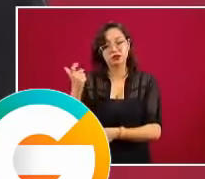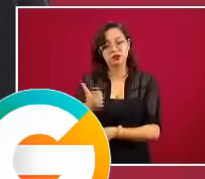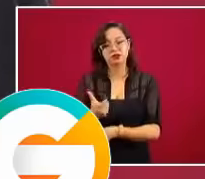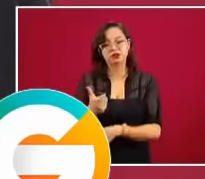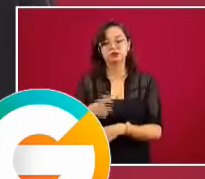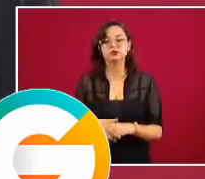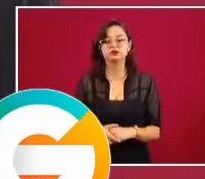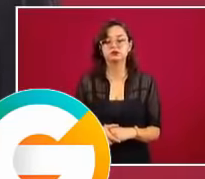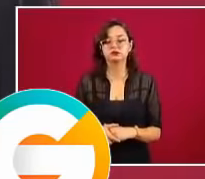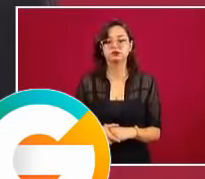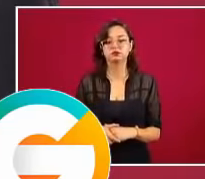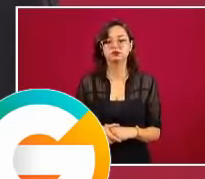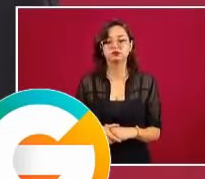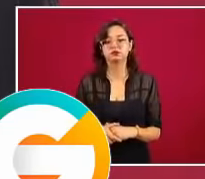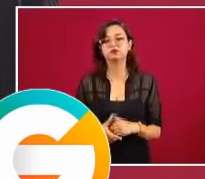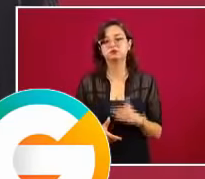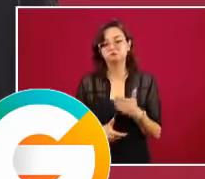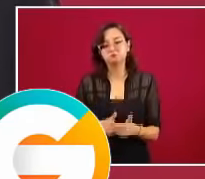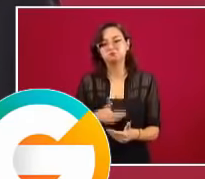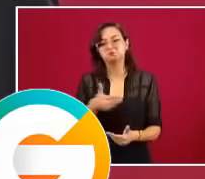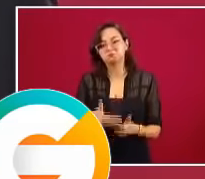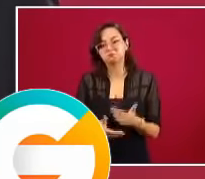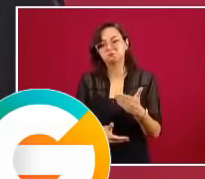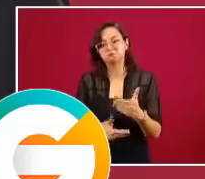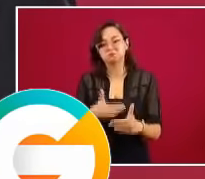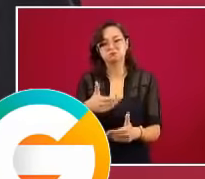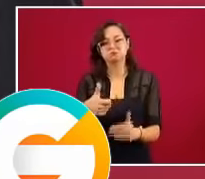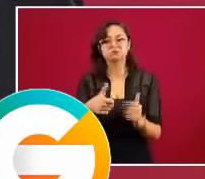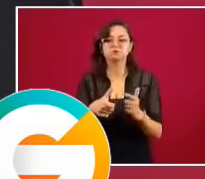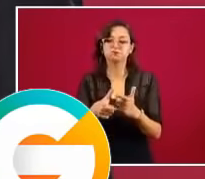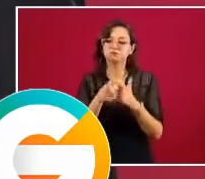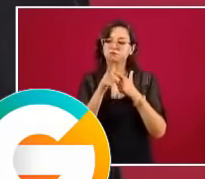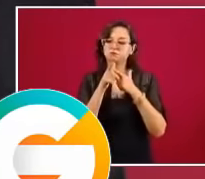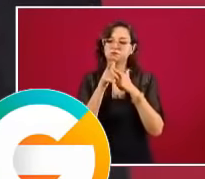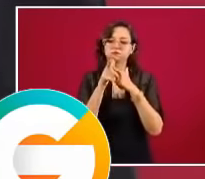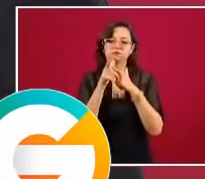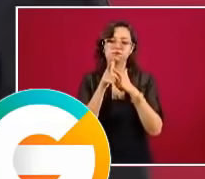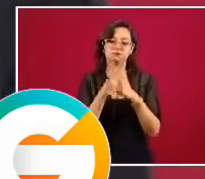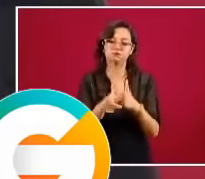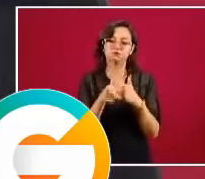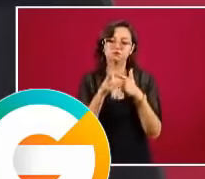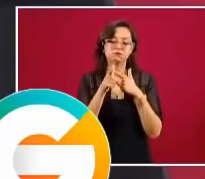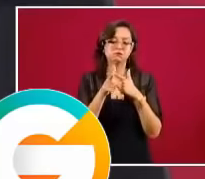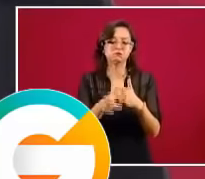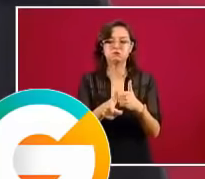y esto nos puede permitir seguir